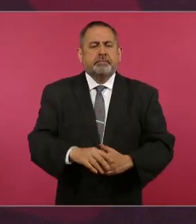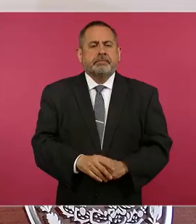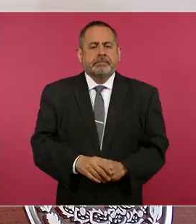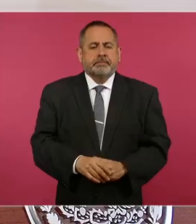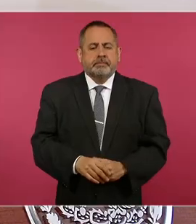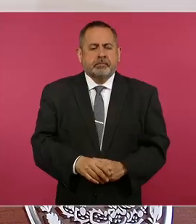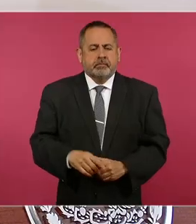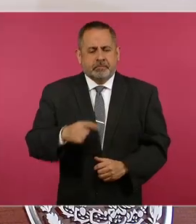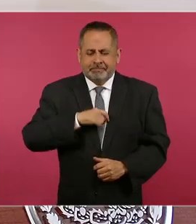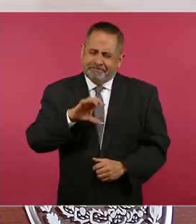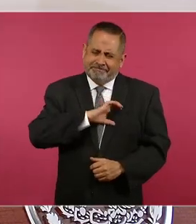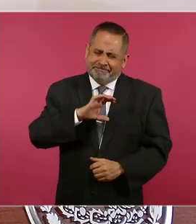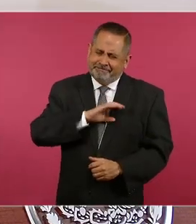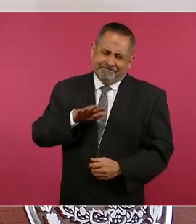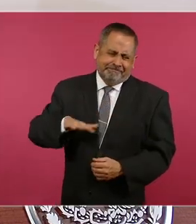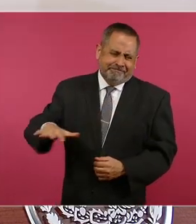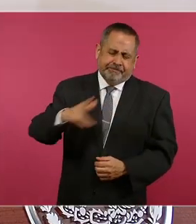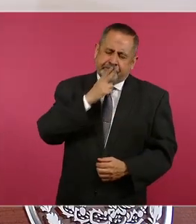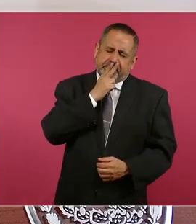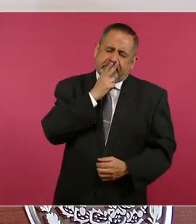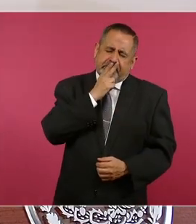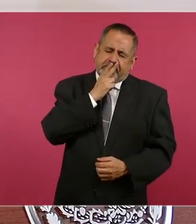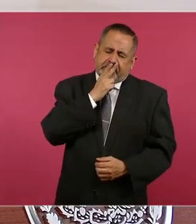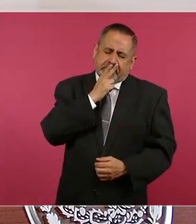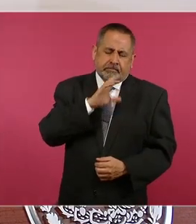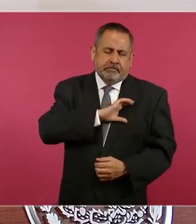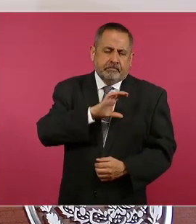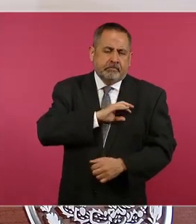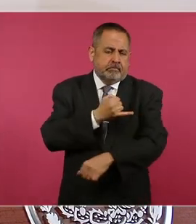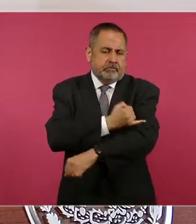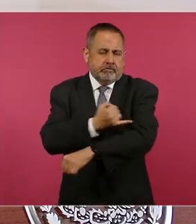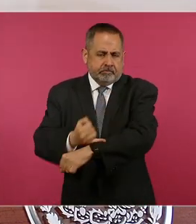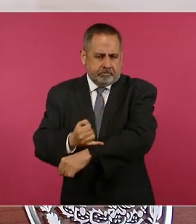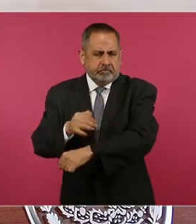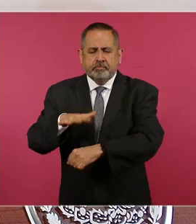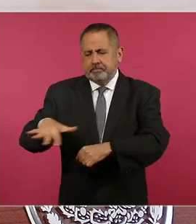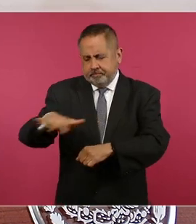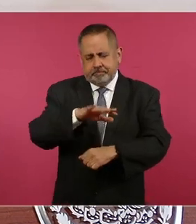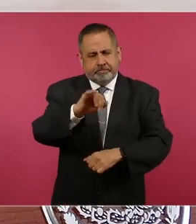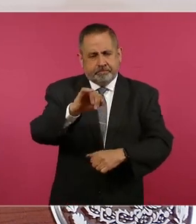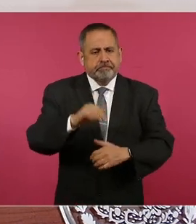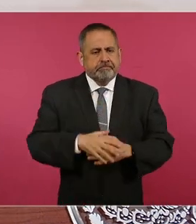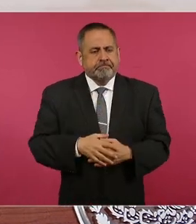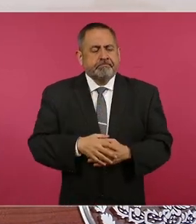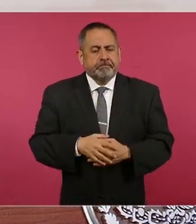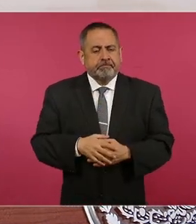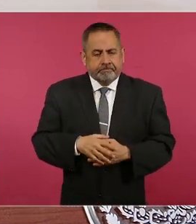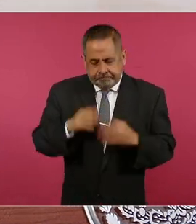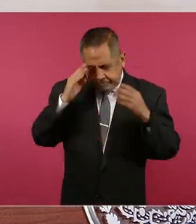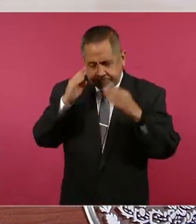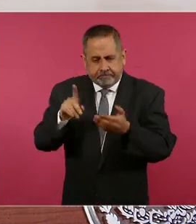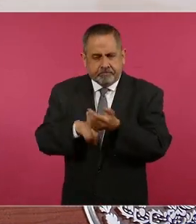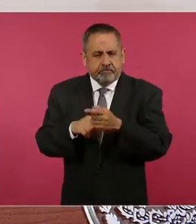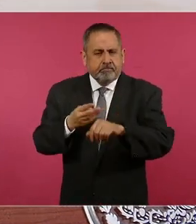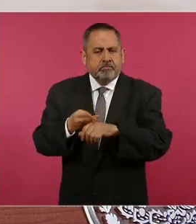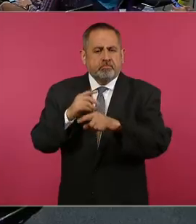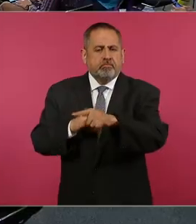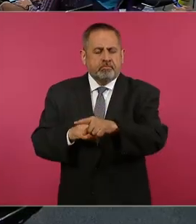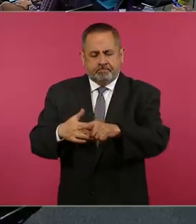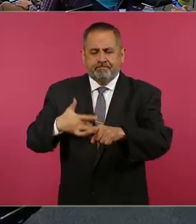yo quiero mucho a la gente de Iztapalapa y si estamos muy